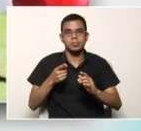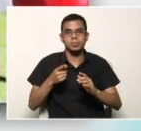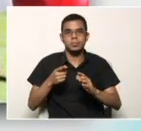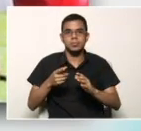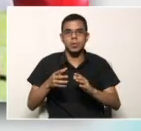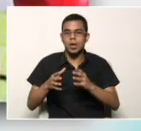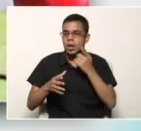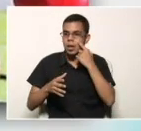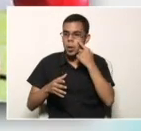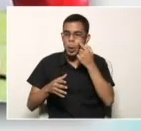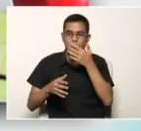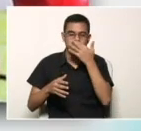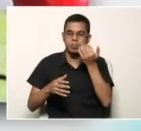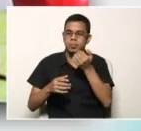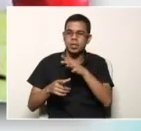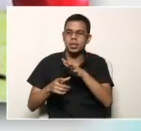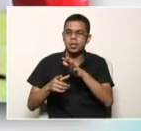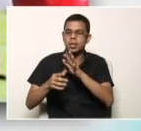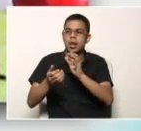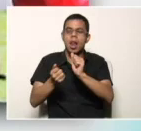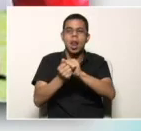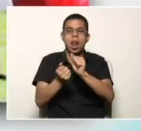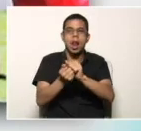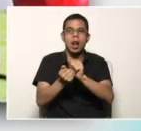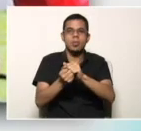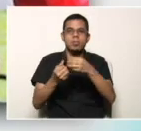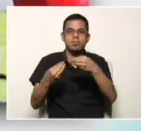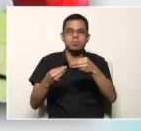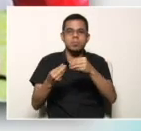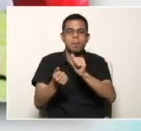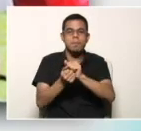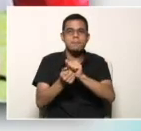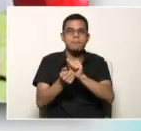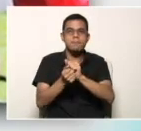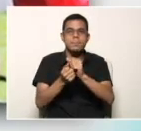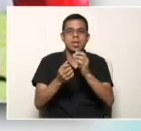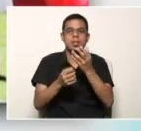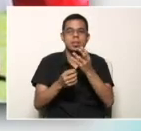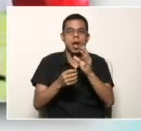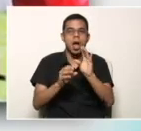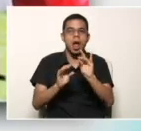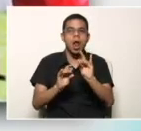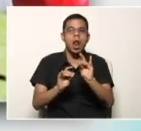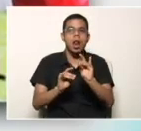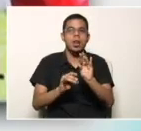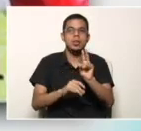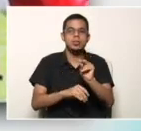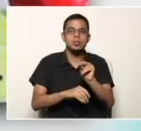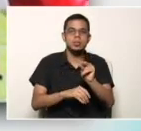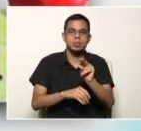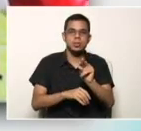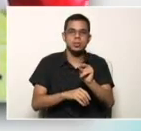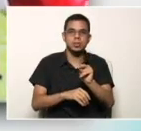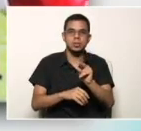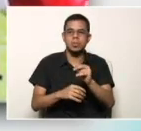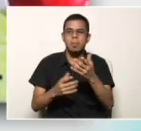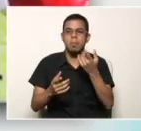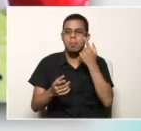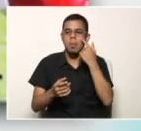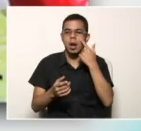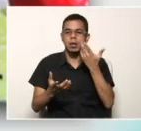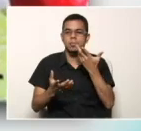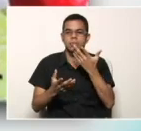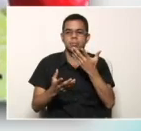metal para liberar la corriente estática de nuestro cuerpo para poder tocar la tarjeta madre o los dispositivos de la tarjeta